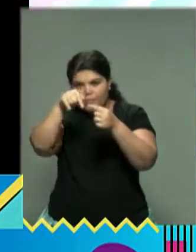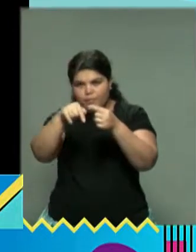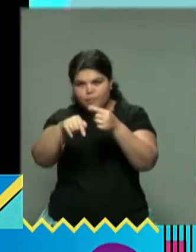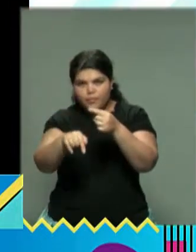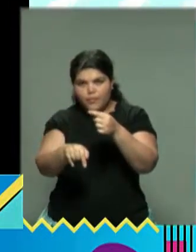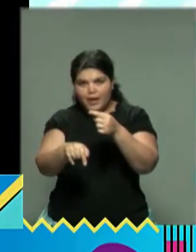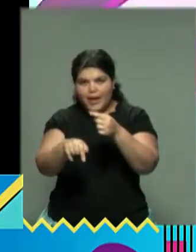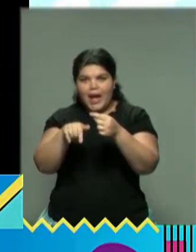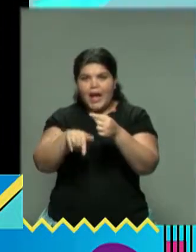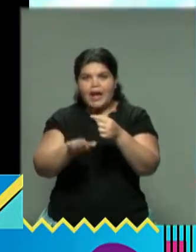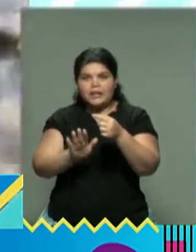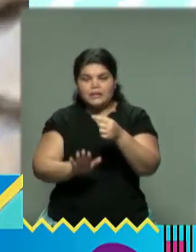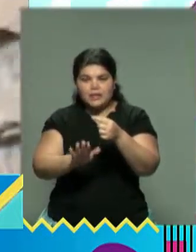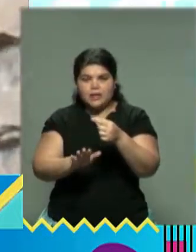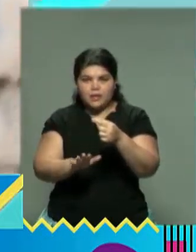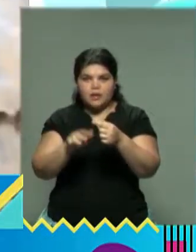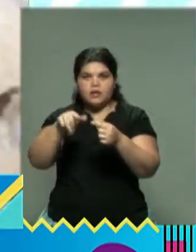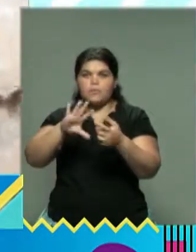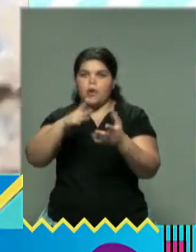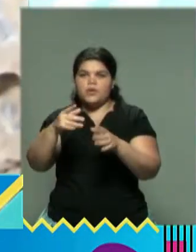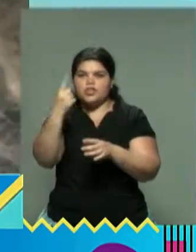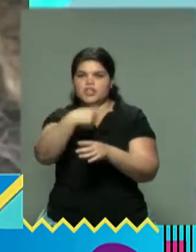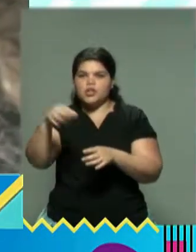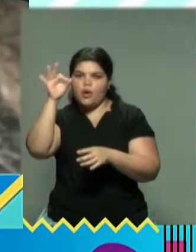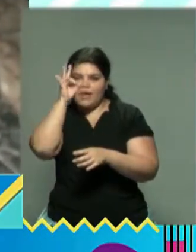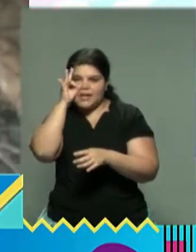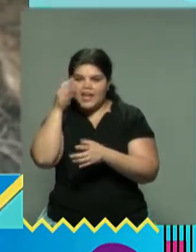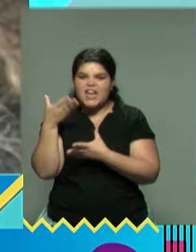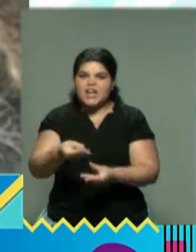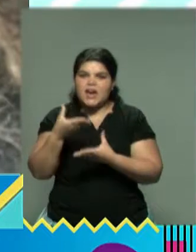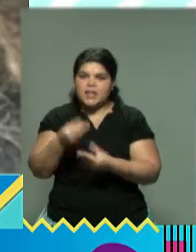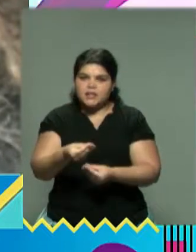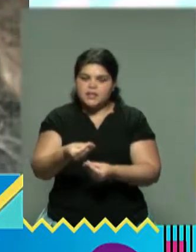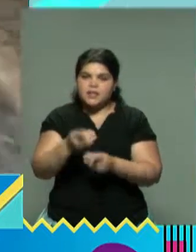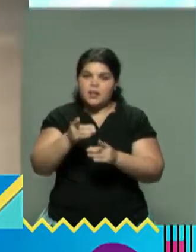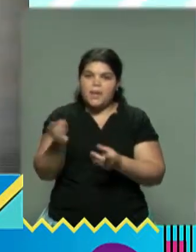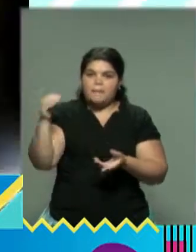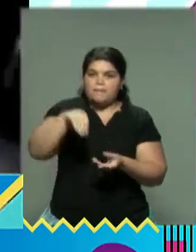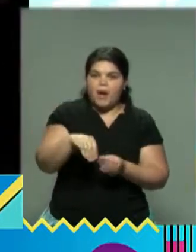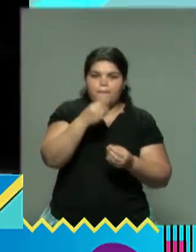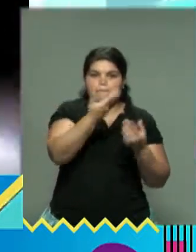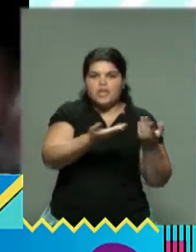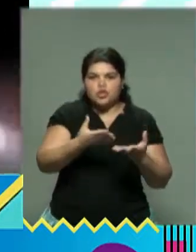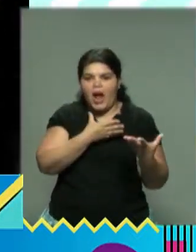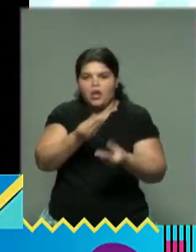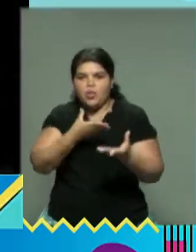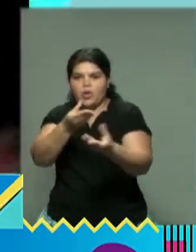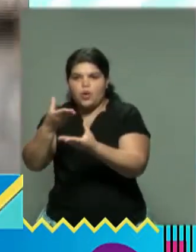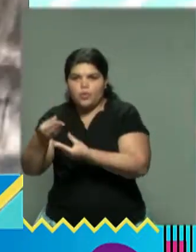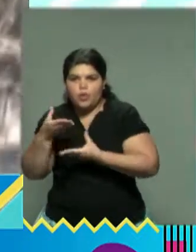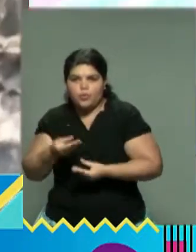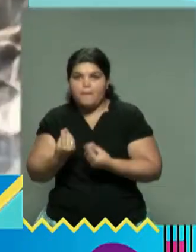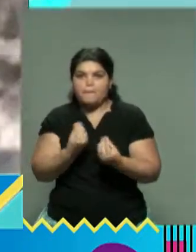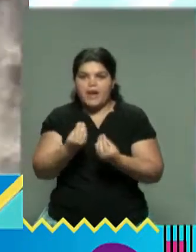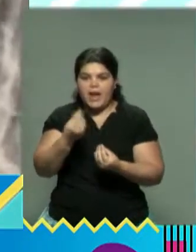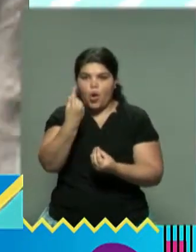de 120 rescatistas, más gente que fue a auxiliar para sacar a una sola persona. O sea, en